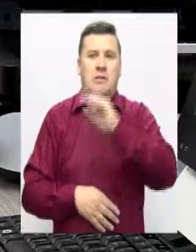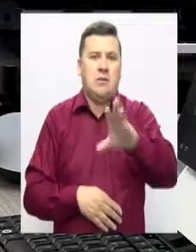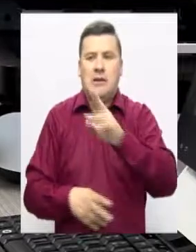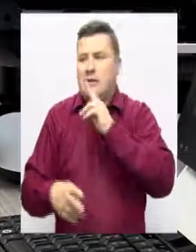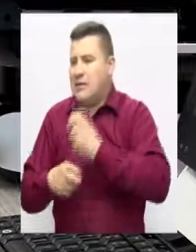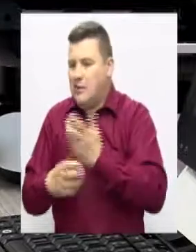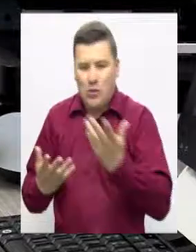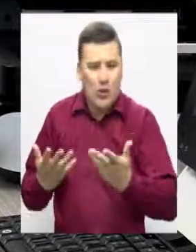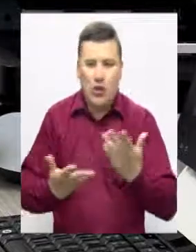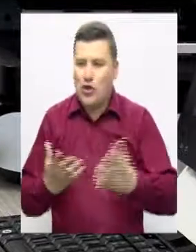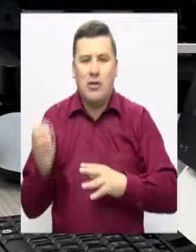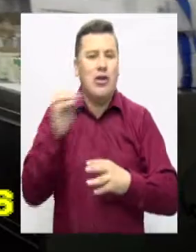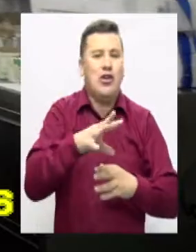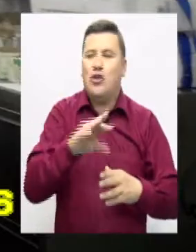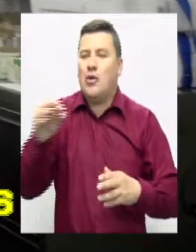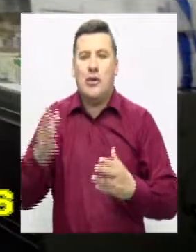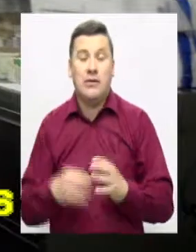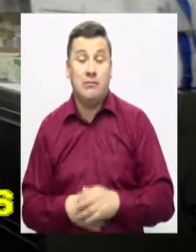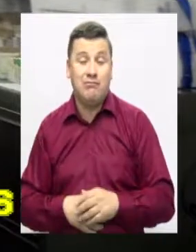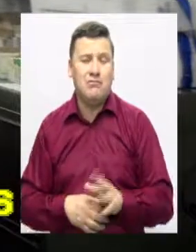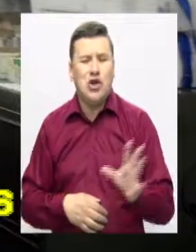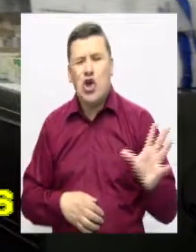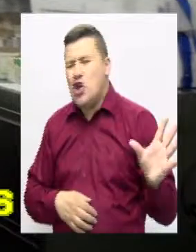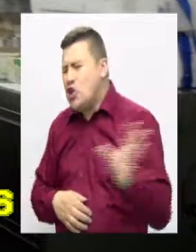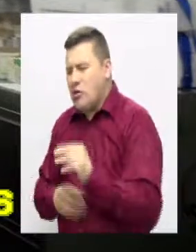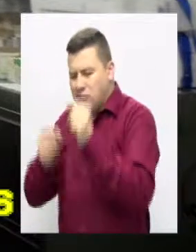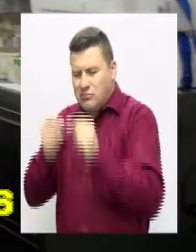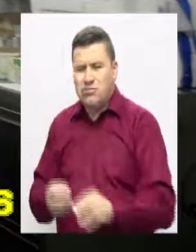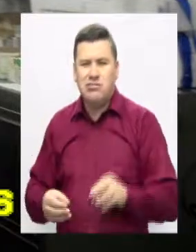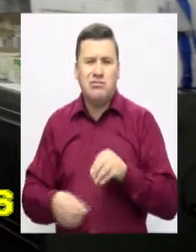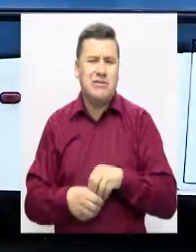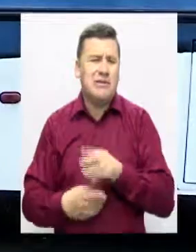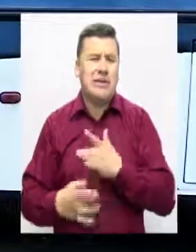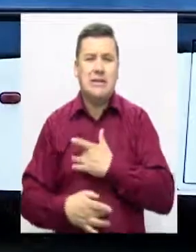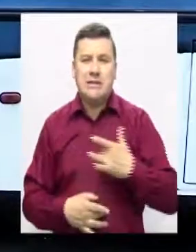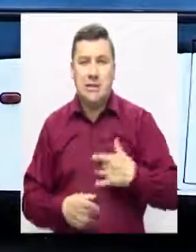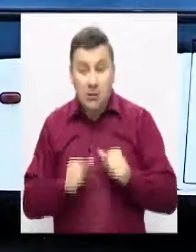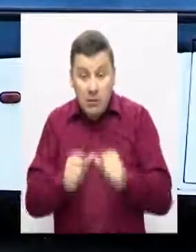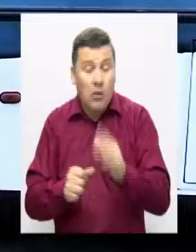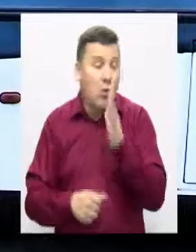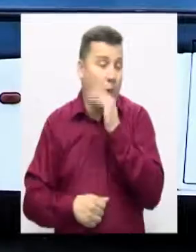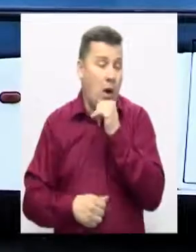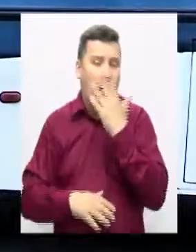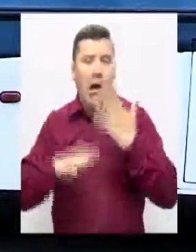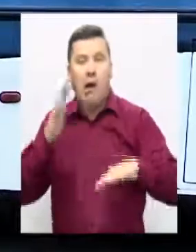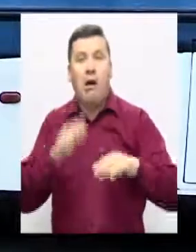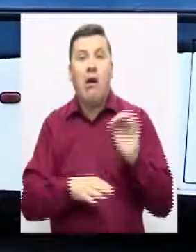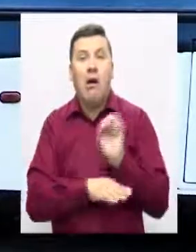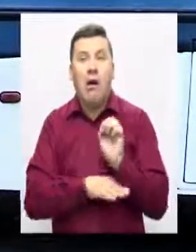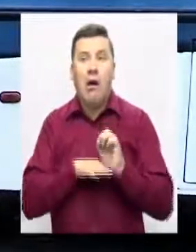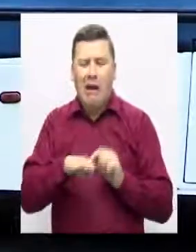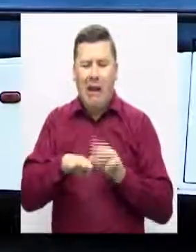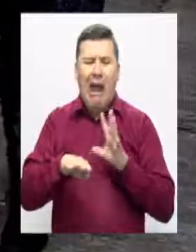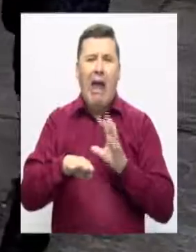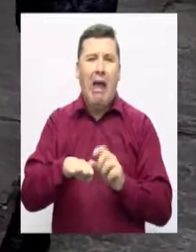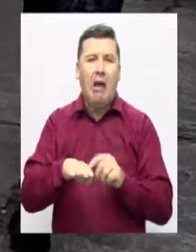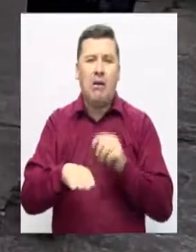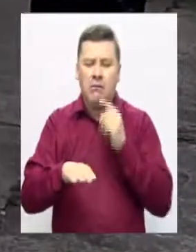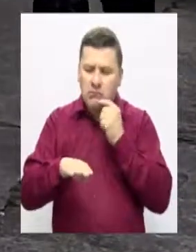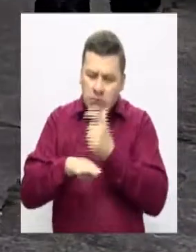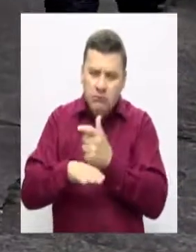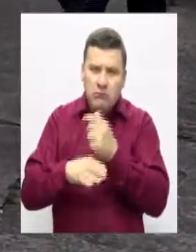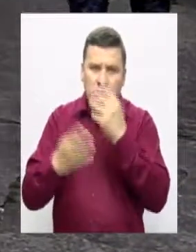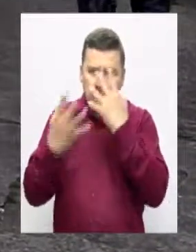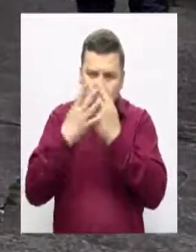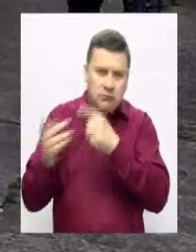unidad familiar porque no tiene dónde ubicarla. A todo esto se suma que no hay atención en salud permanente ni vehículos en buenas condiciones para remisión